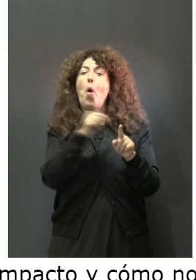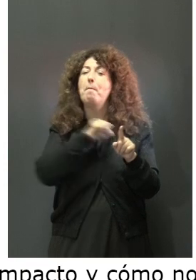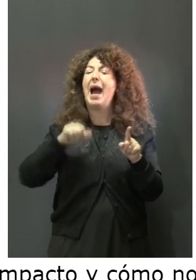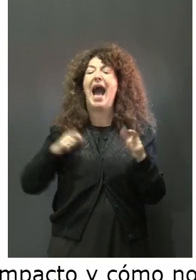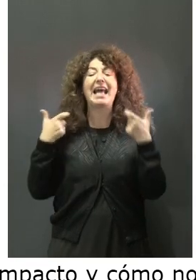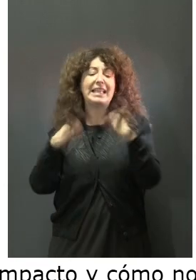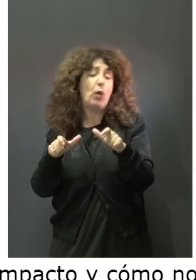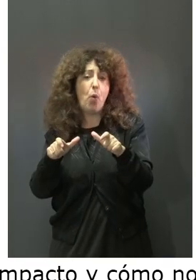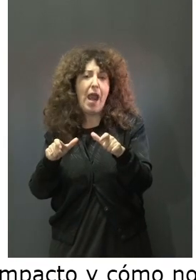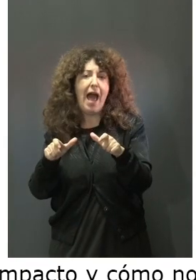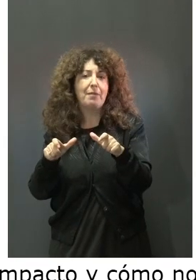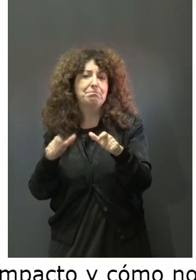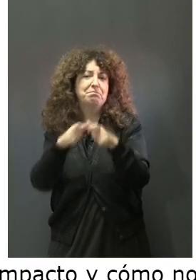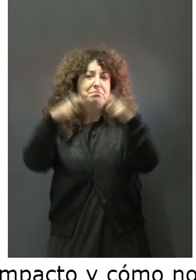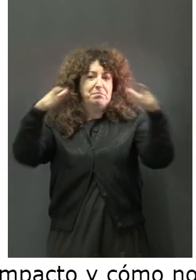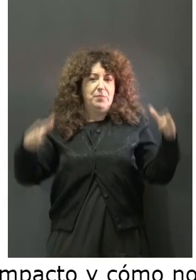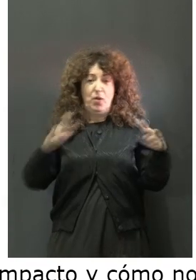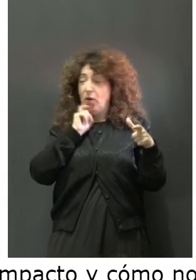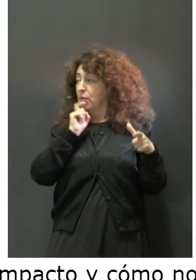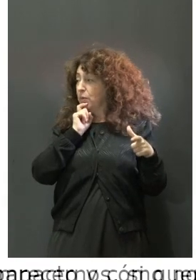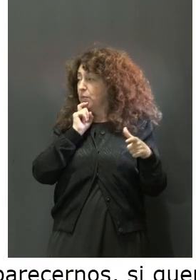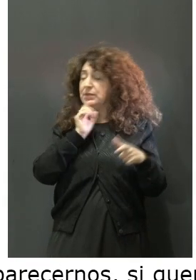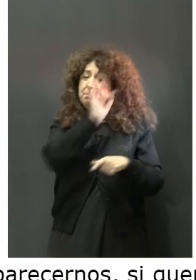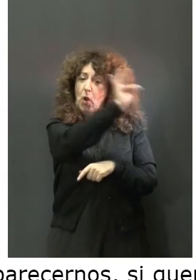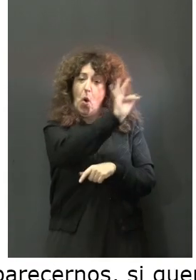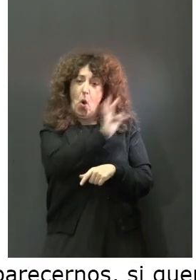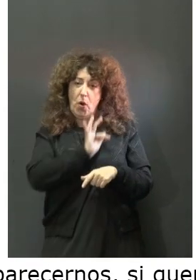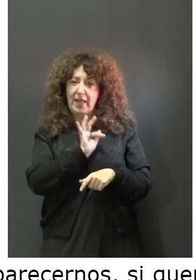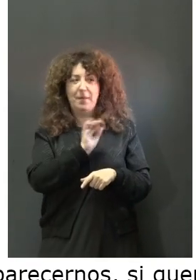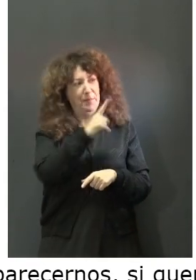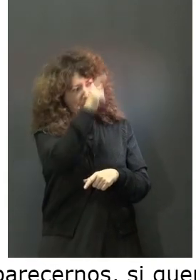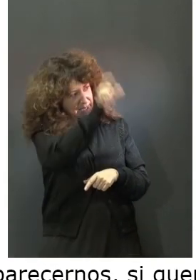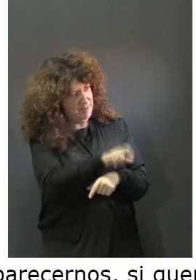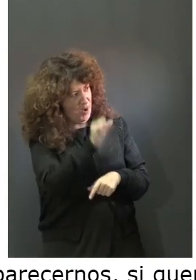particular, ¿no? Pues seguimos con el mismo orden, Alonso. Tú toma nota